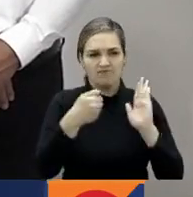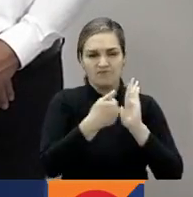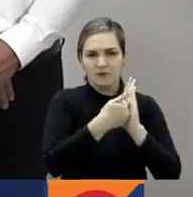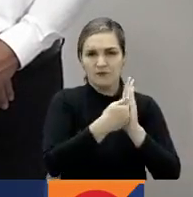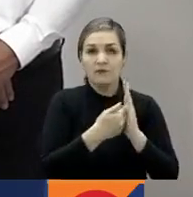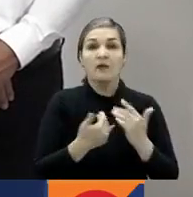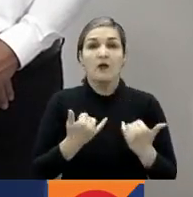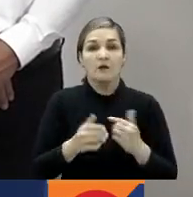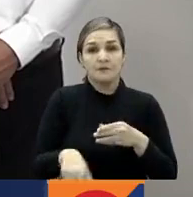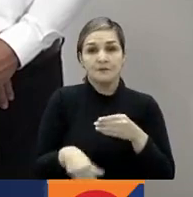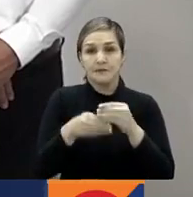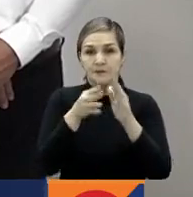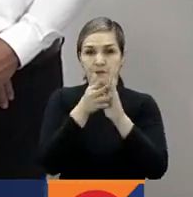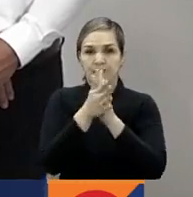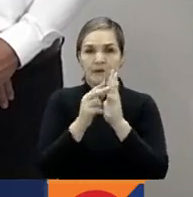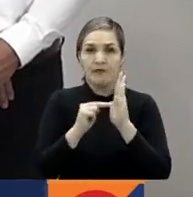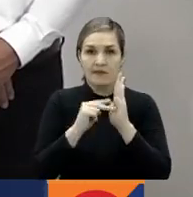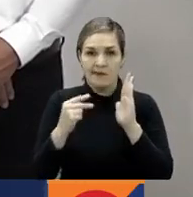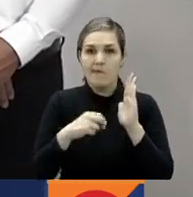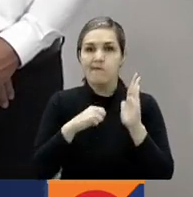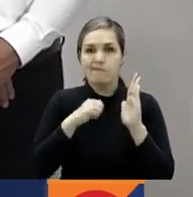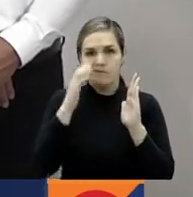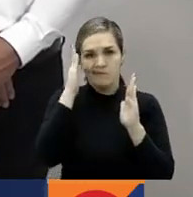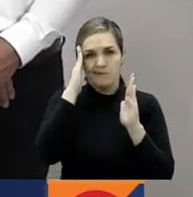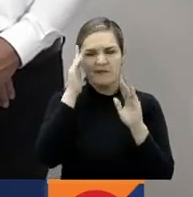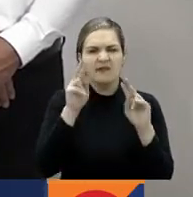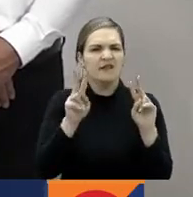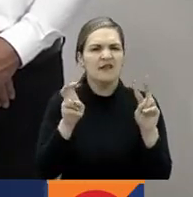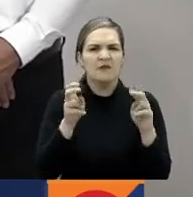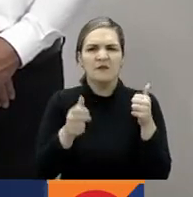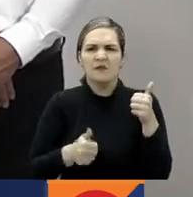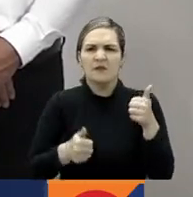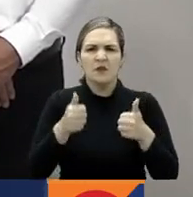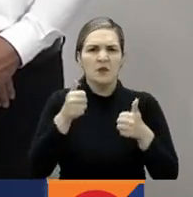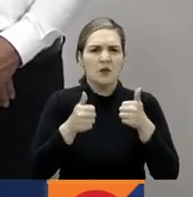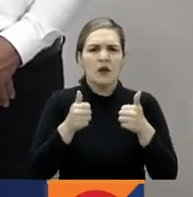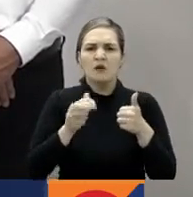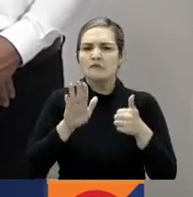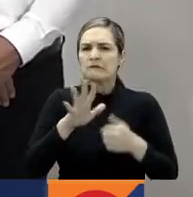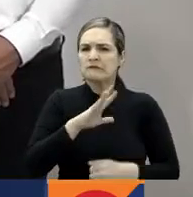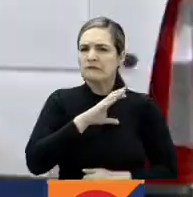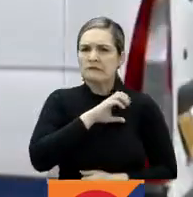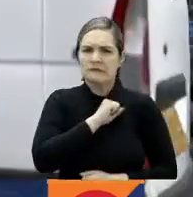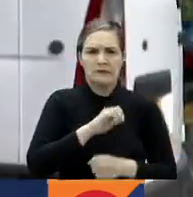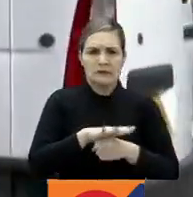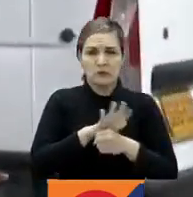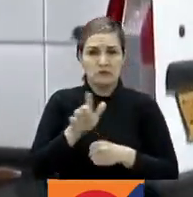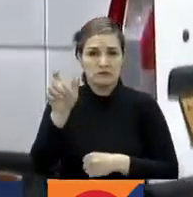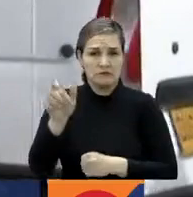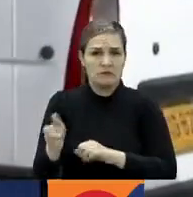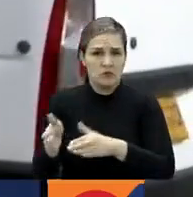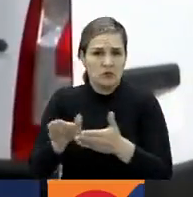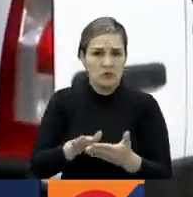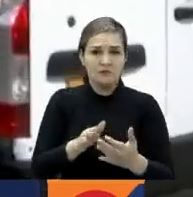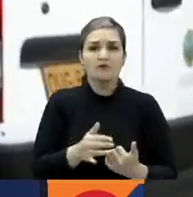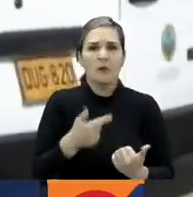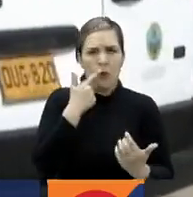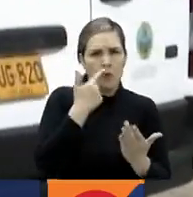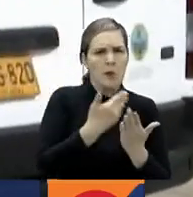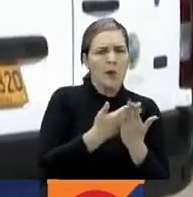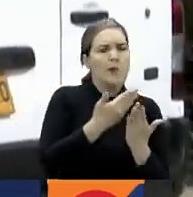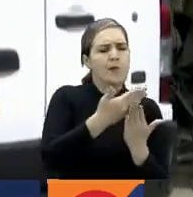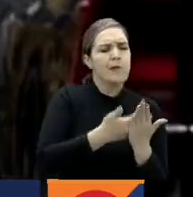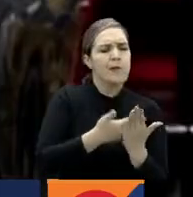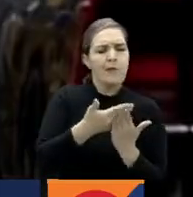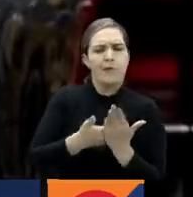información técnica alrededor de este lamentable hecho. Dichas pruebas están siendo